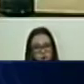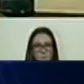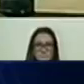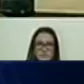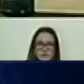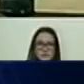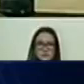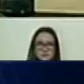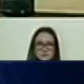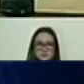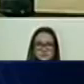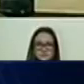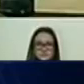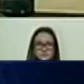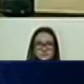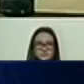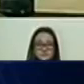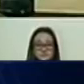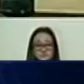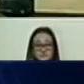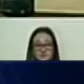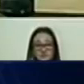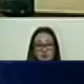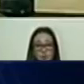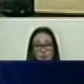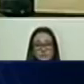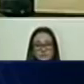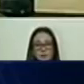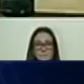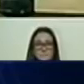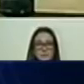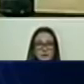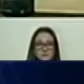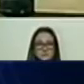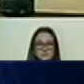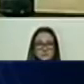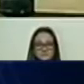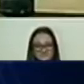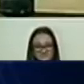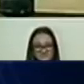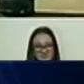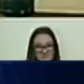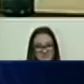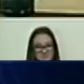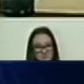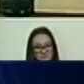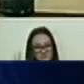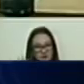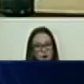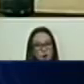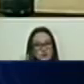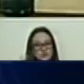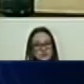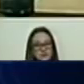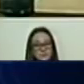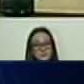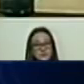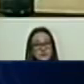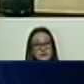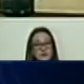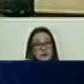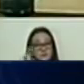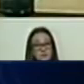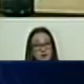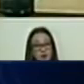les dije a ustedes, después del 30 de julio viene la paz, con la elección de la constituyente, y la paz se hizo, ¿verdad? Hoy les